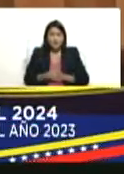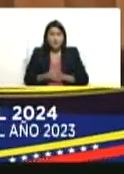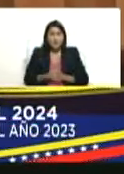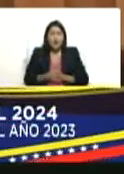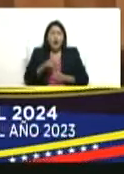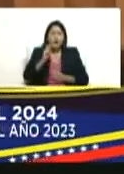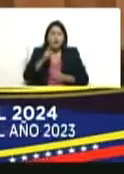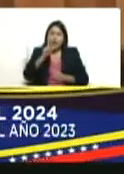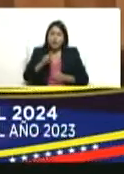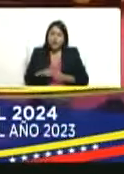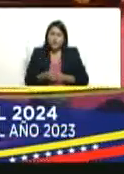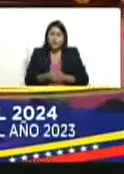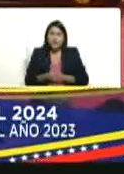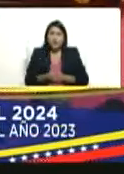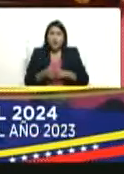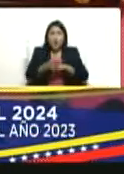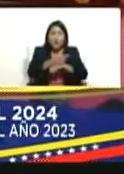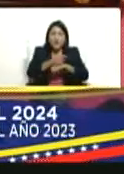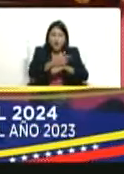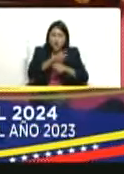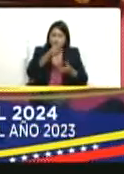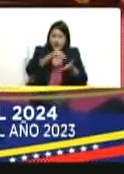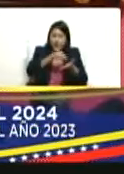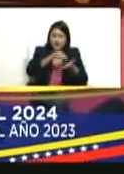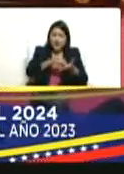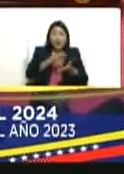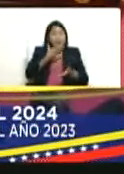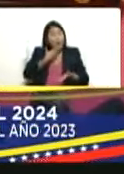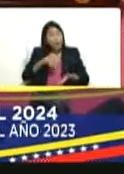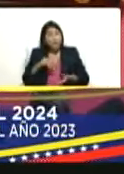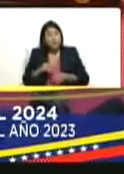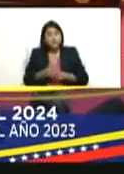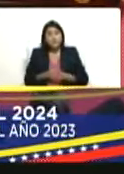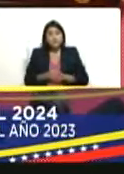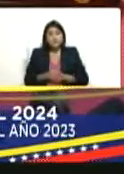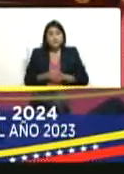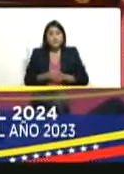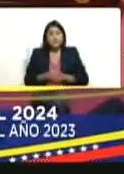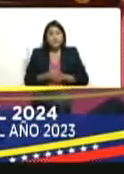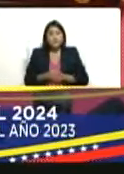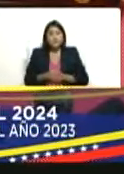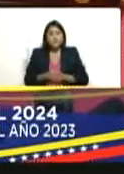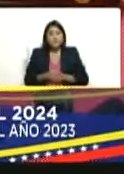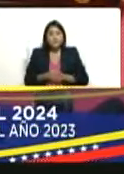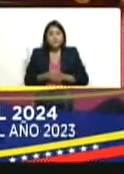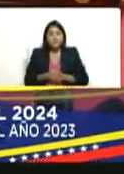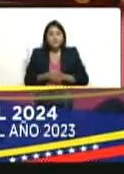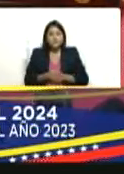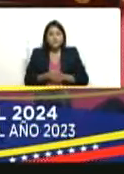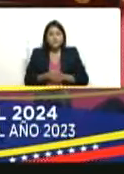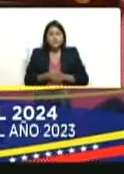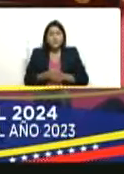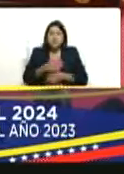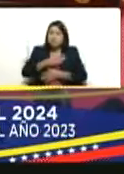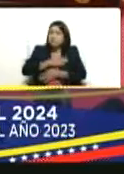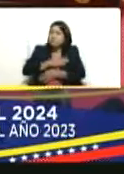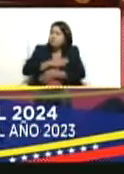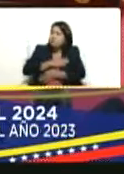abogado, gobernador, hombre, muchacho, joven del pueblo, y tendió las